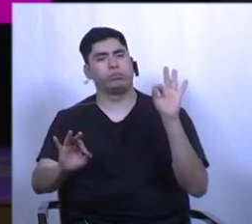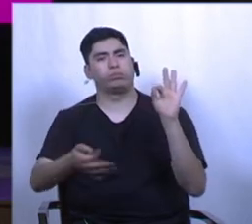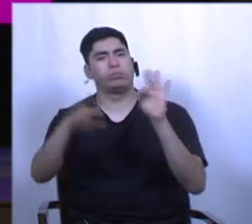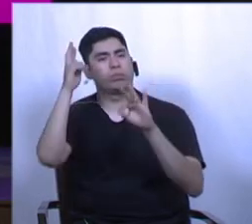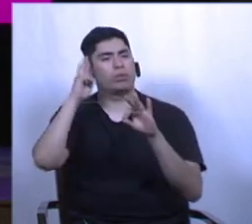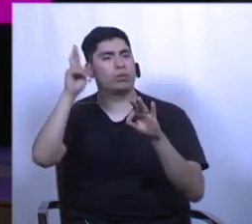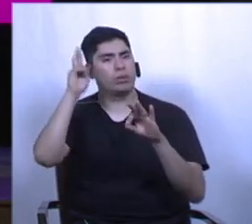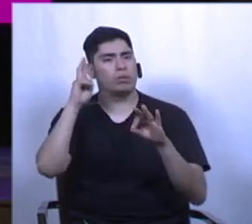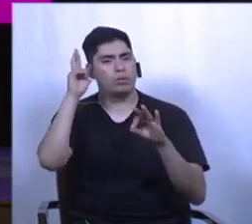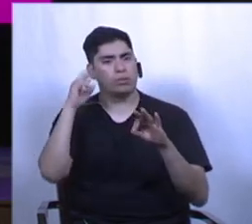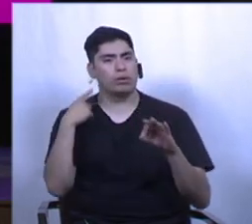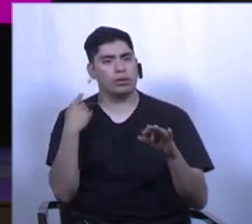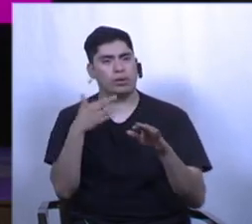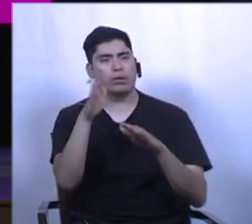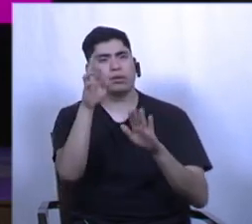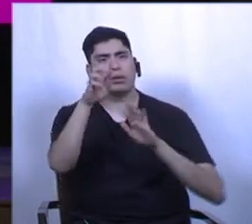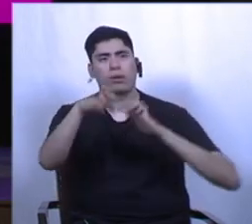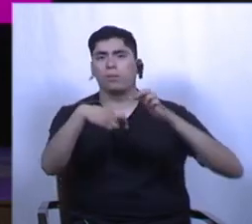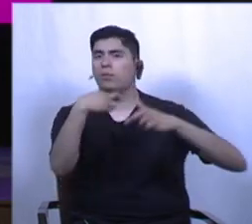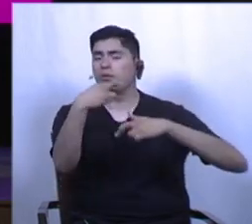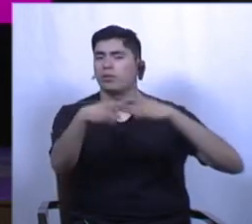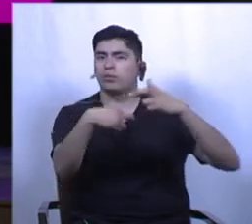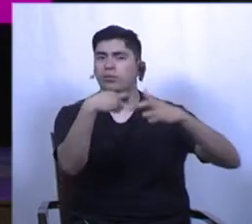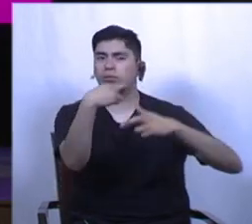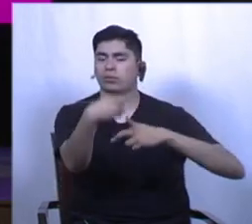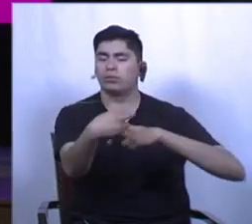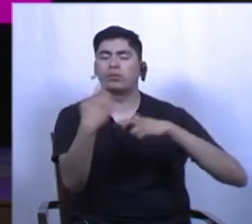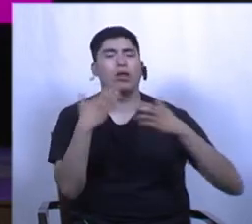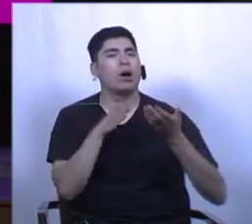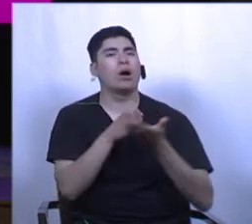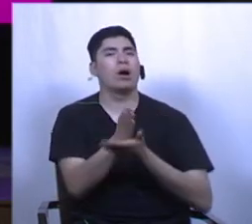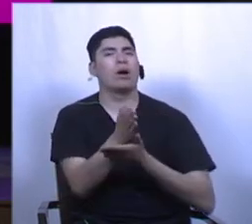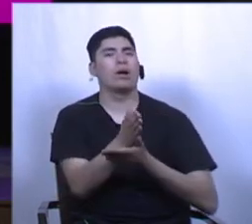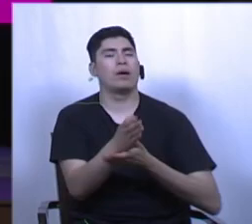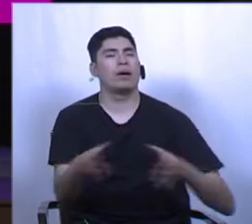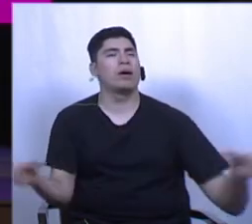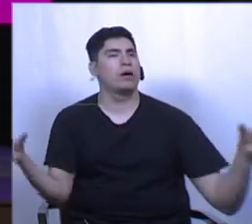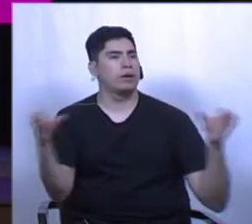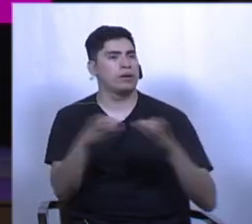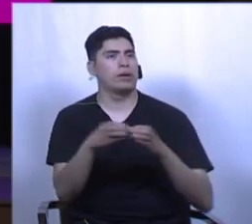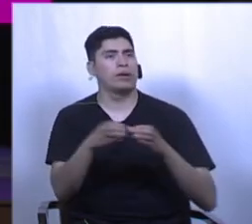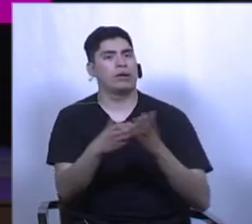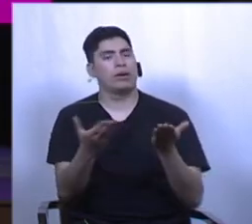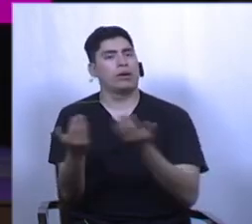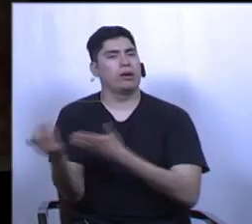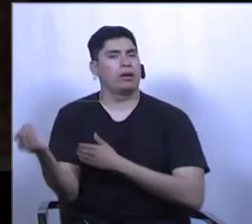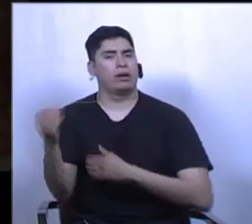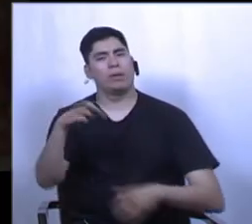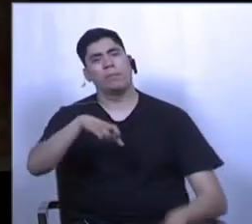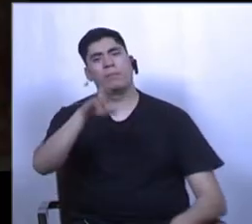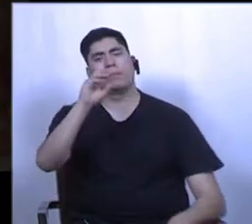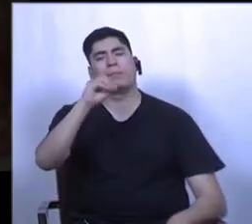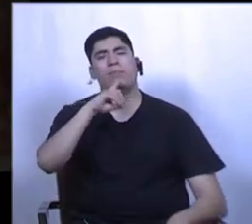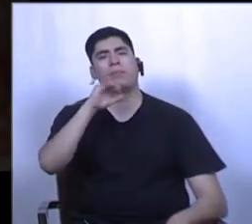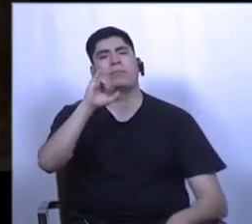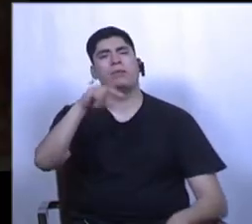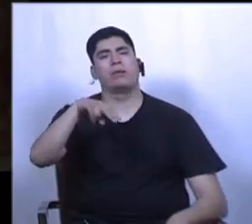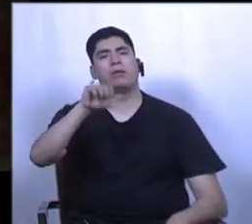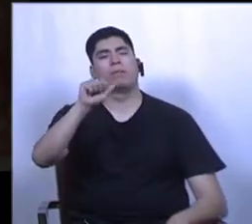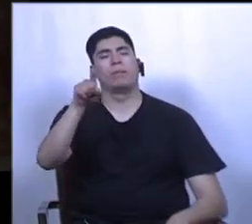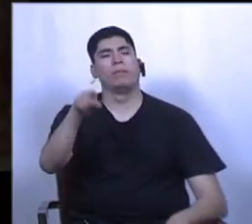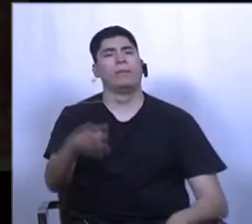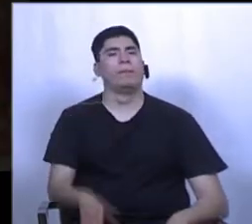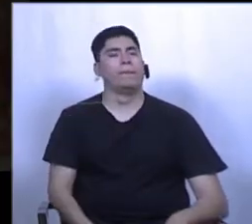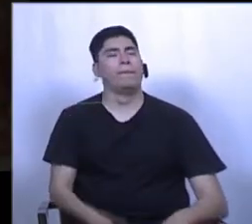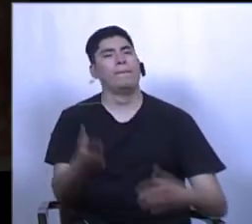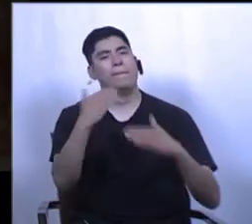recuerden que este es el proceso donde se empiezan a juntar y necesitan proteínas. Después de ese tiempo, empezaron